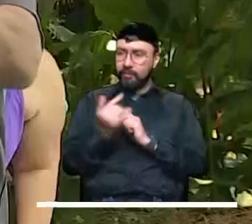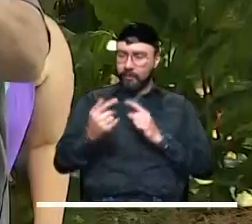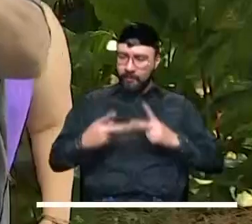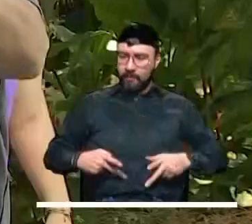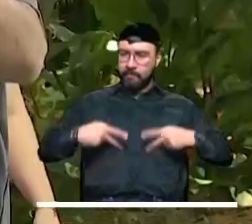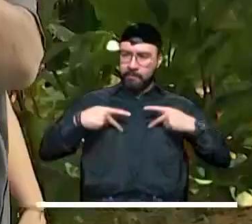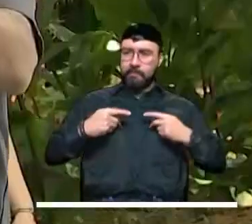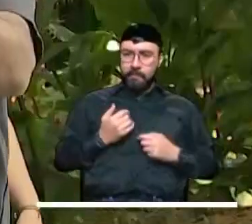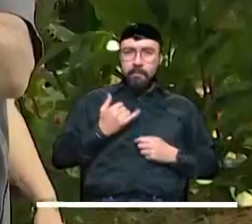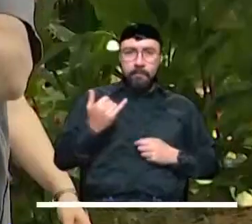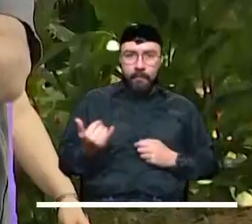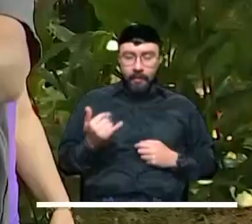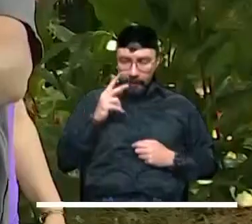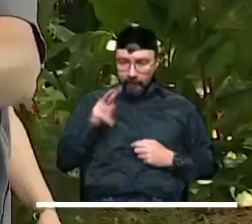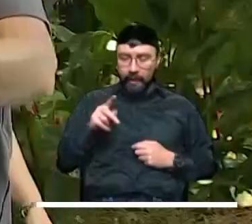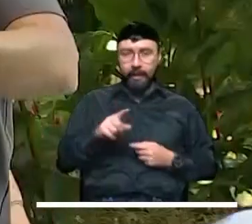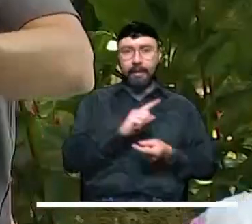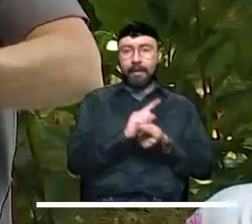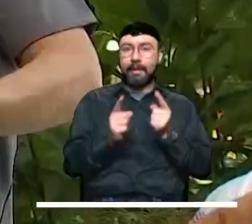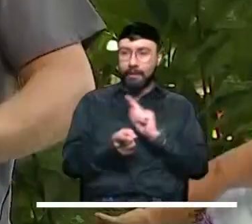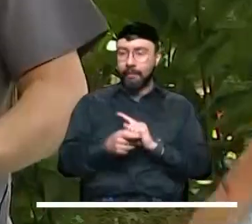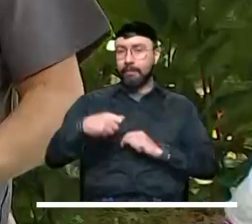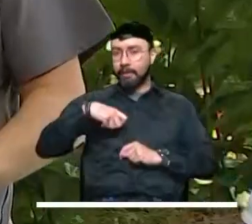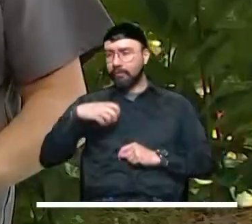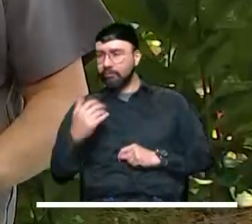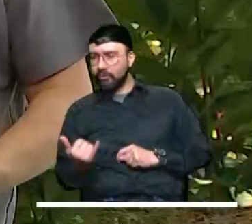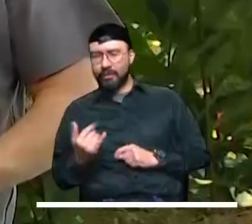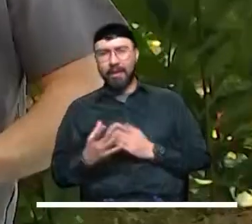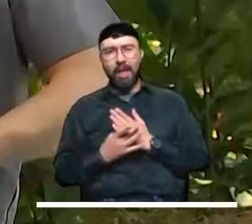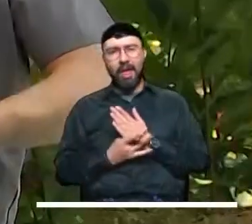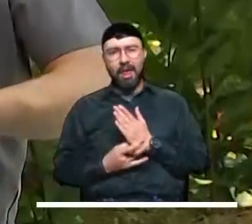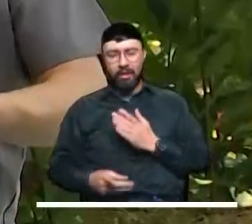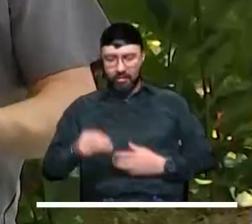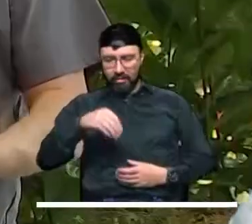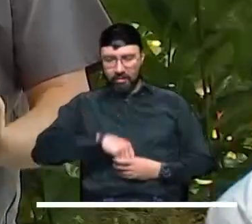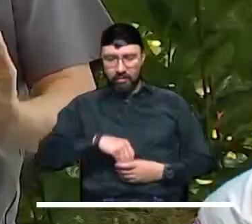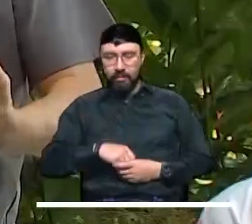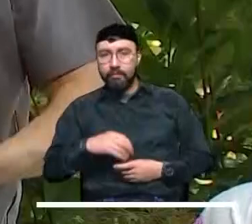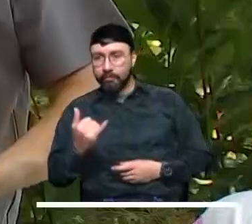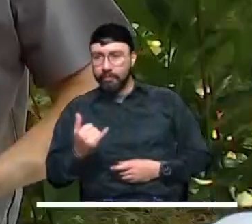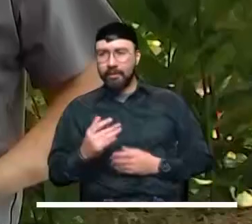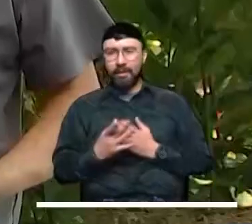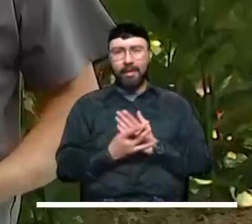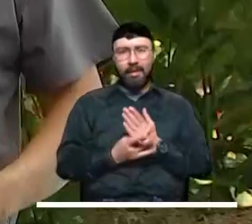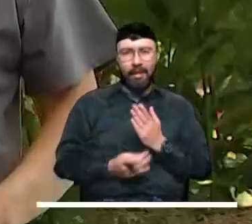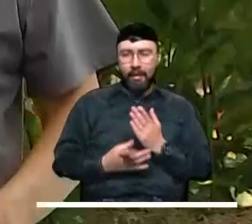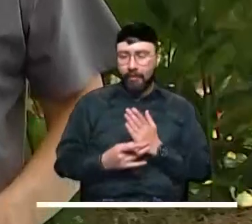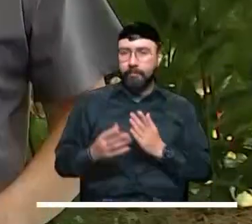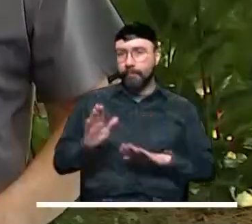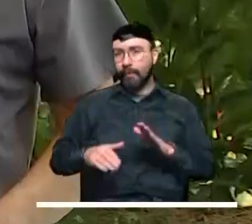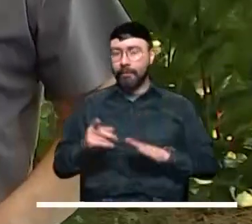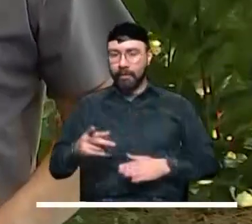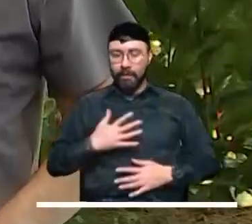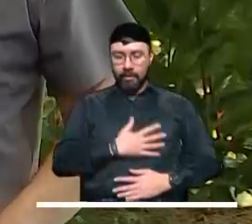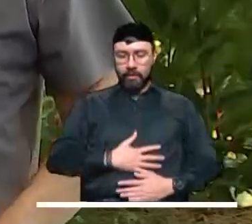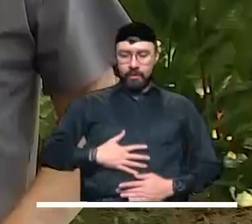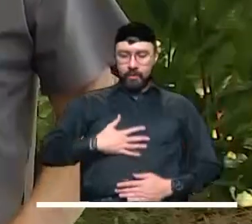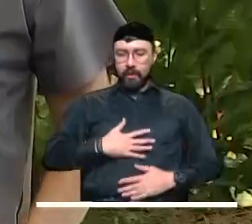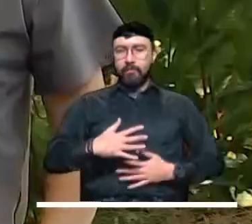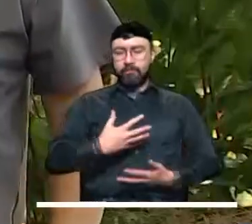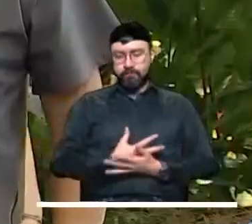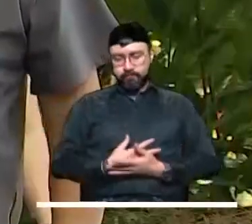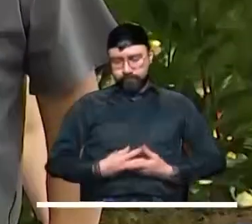vida, para ver los cambios que vamos a tener en esa grasa que hay por dentro, como en esa grasa que está en la pared del abdomen. Es